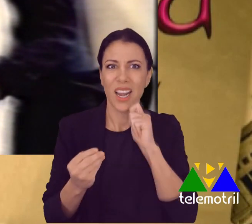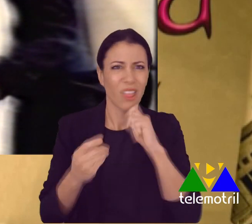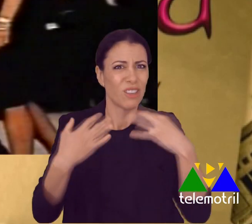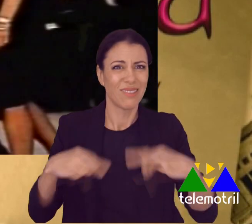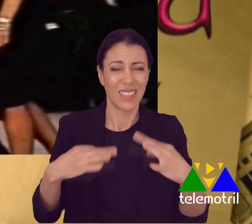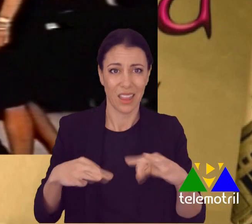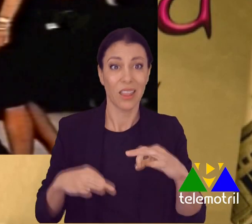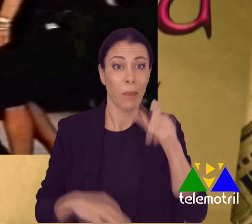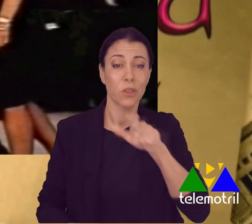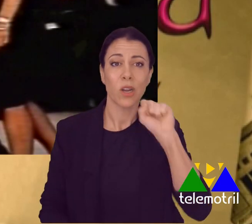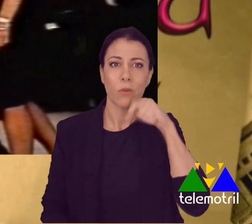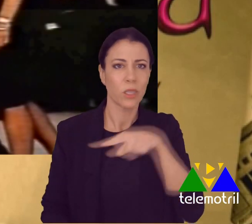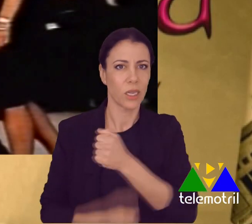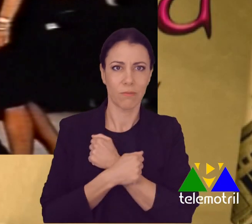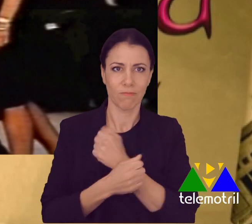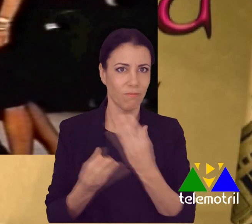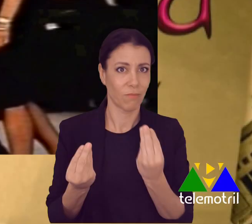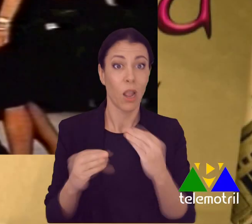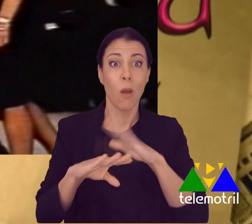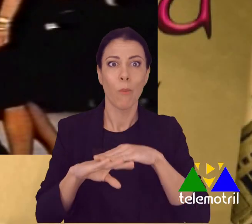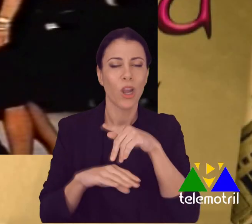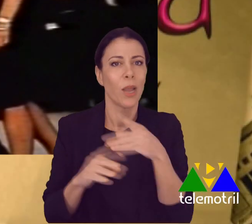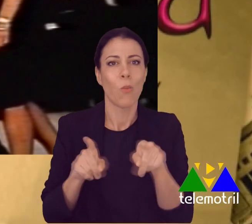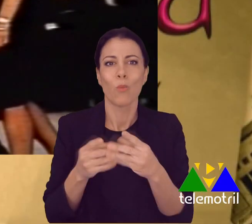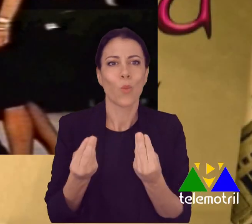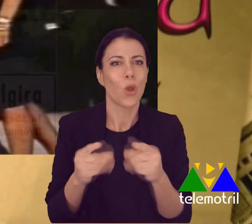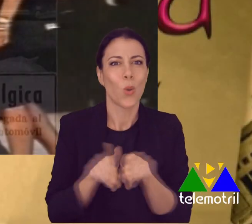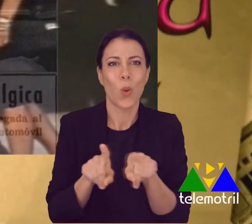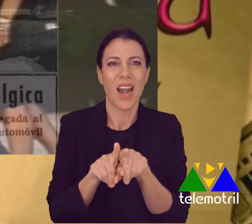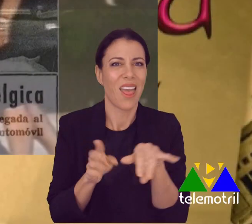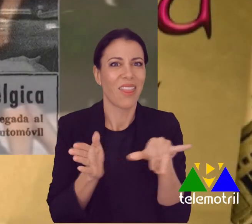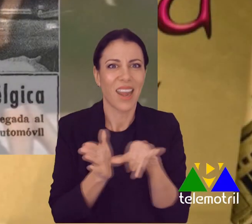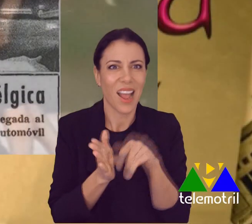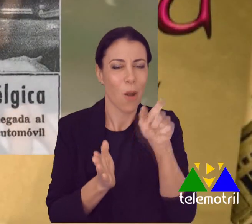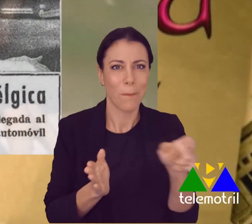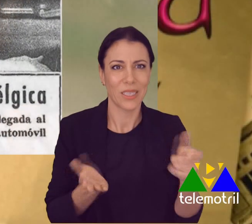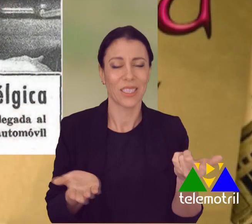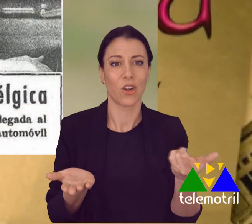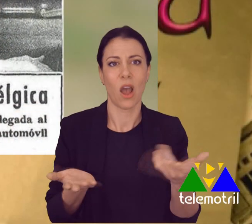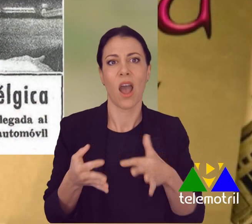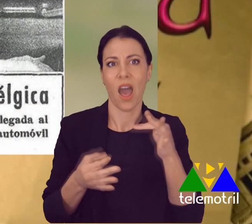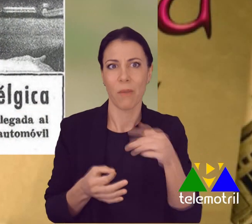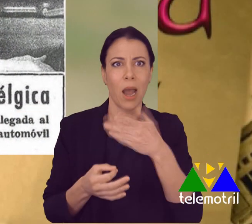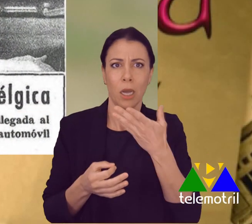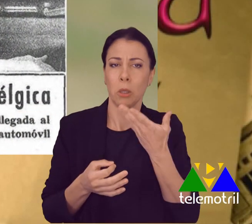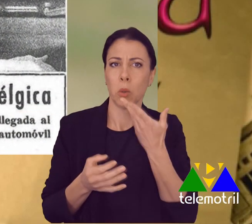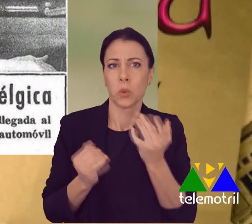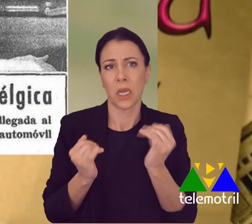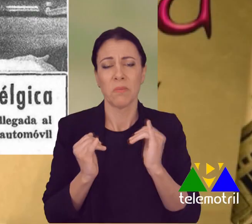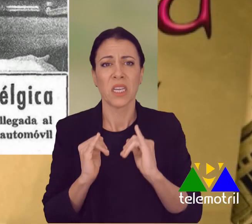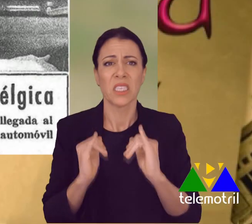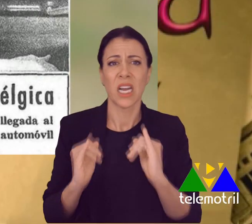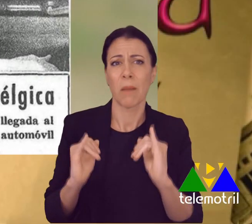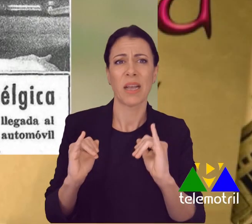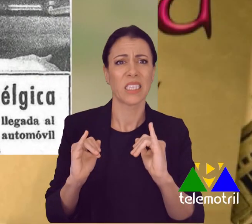gente de Motril, ¿no? Sí. Porque al final fueron unos reyes muy cercanos, ¿no? Y a Balduino sobre todo le gustaba salir, ¿no? Y darse